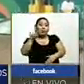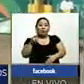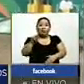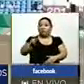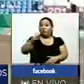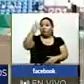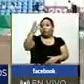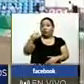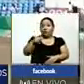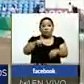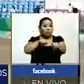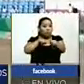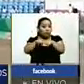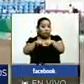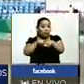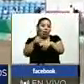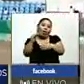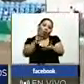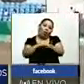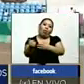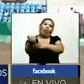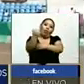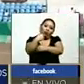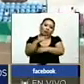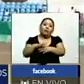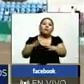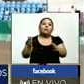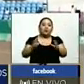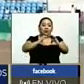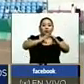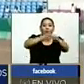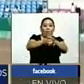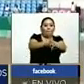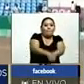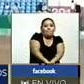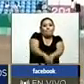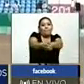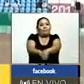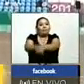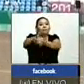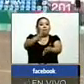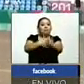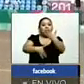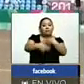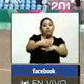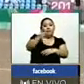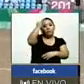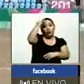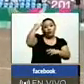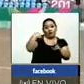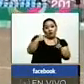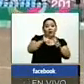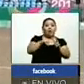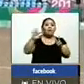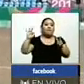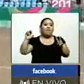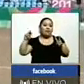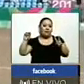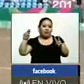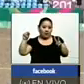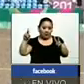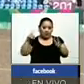de competencia, volvieron las derrotas. En la disciplina de voleibol de playa, las salvadoreñas María Fernanda Vargas y Katia